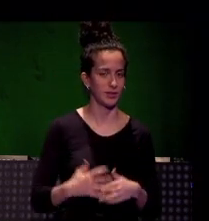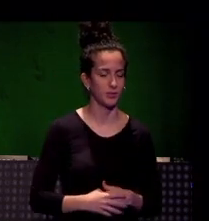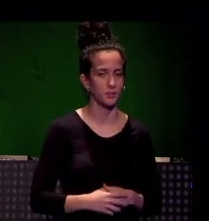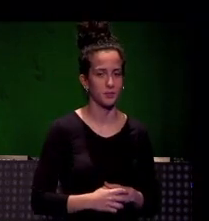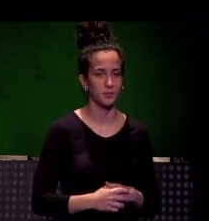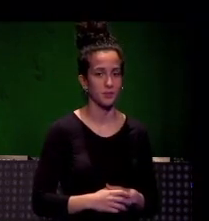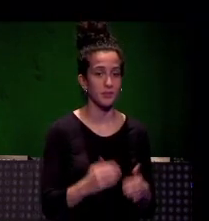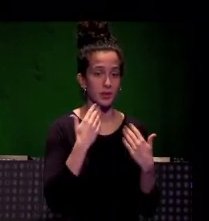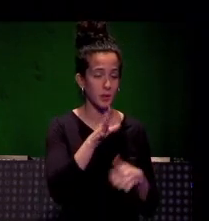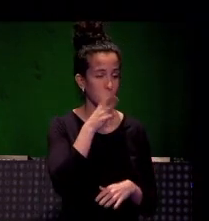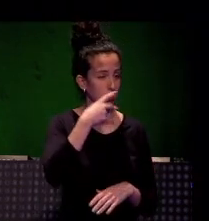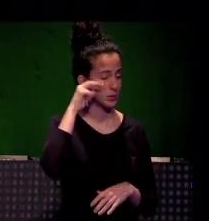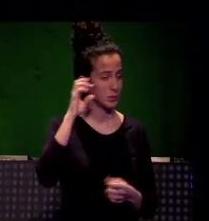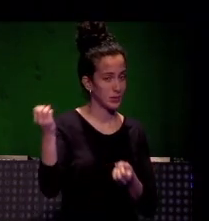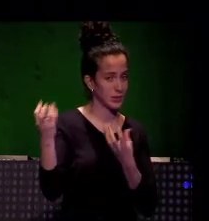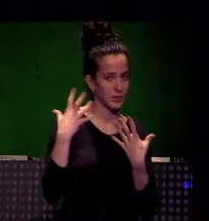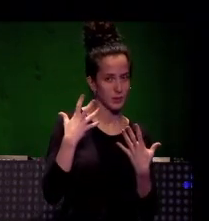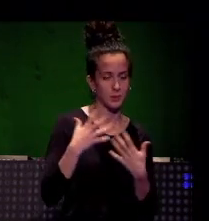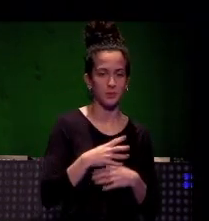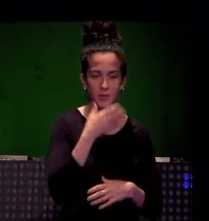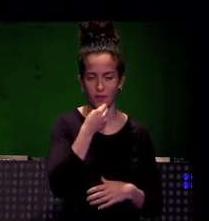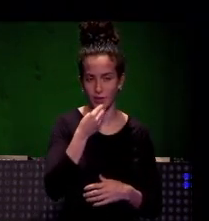mucha experiencia y experiencia